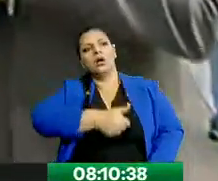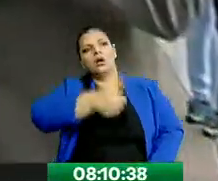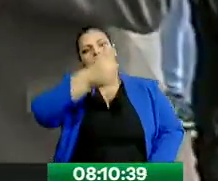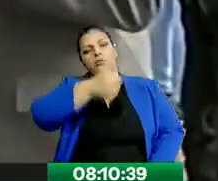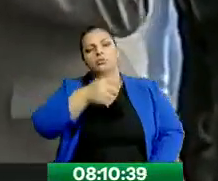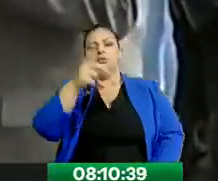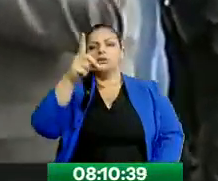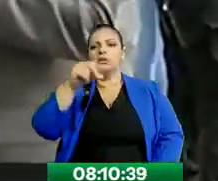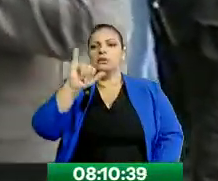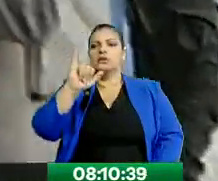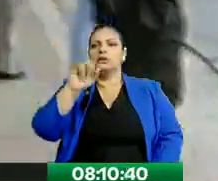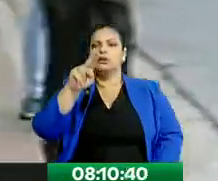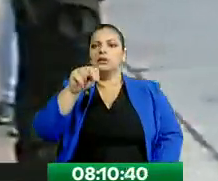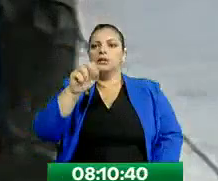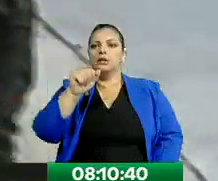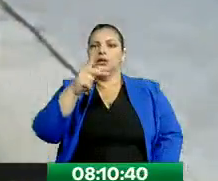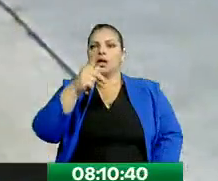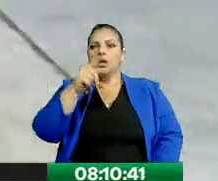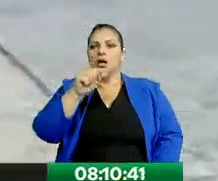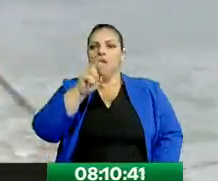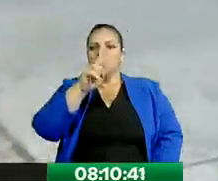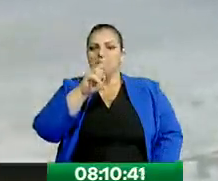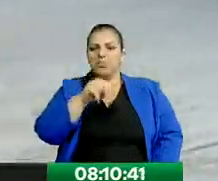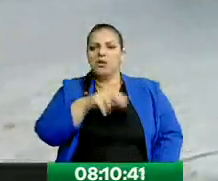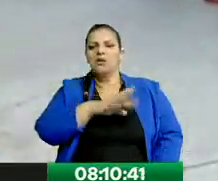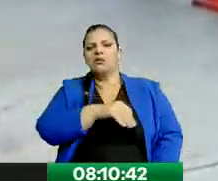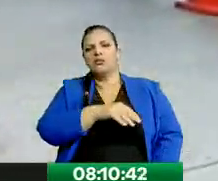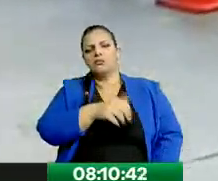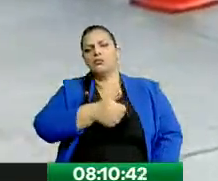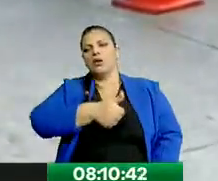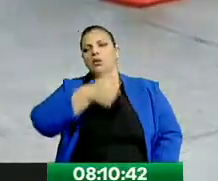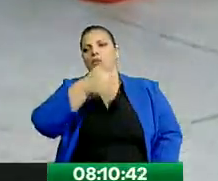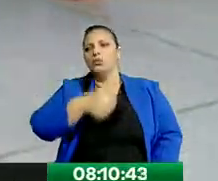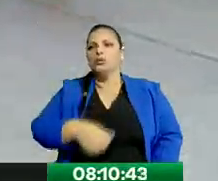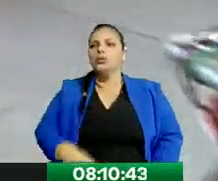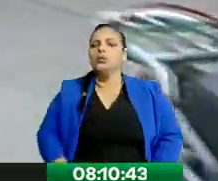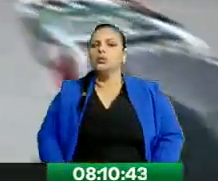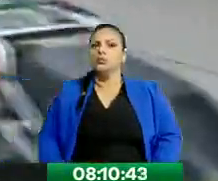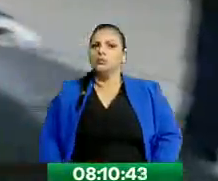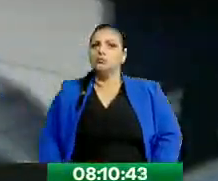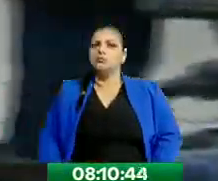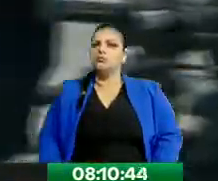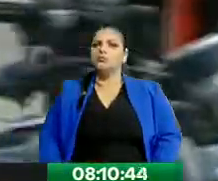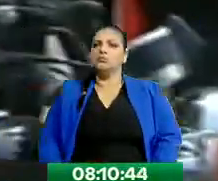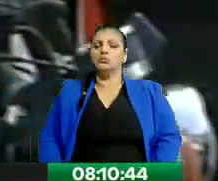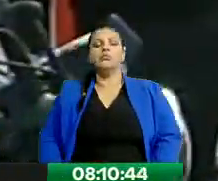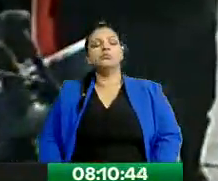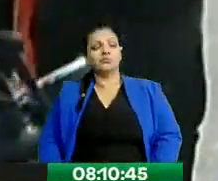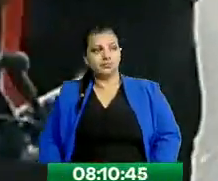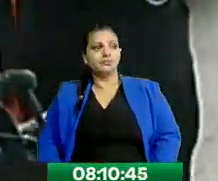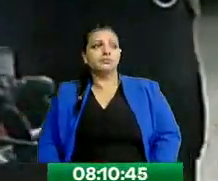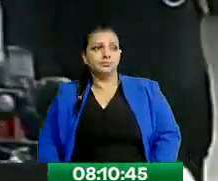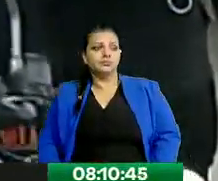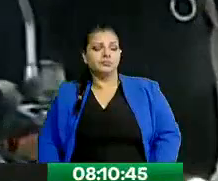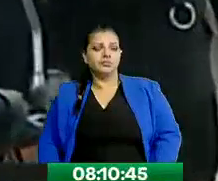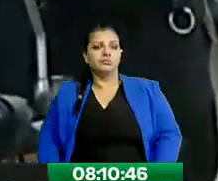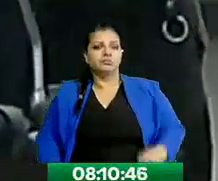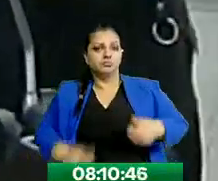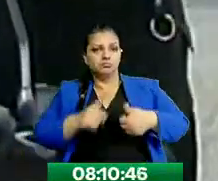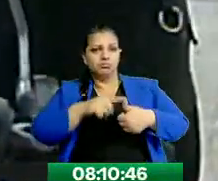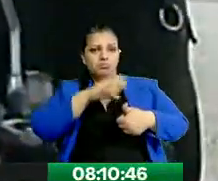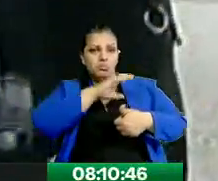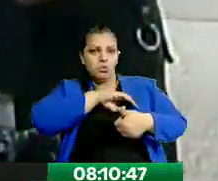da mucho el caso de que actualmente están utilizando menores de edad para cometer diversos delitos. Sí, efectivamente nos hemos apoyado en los